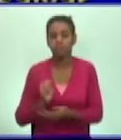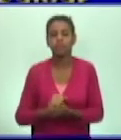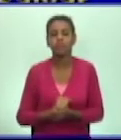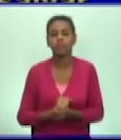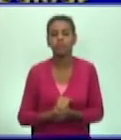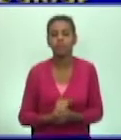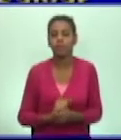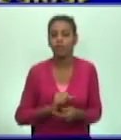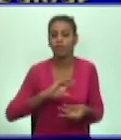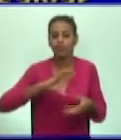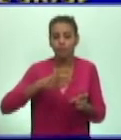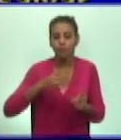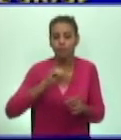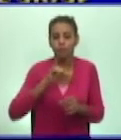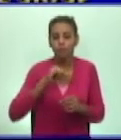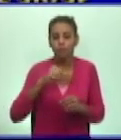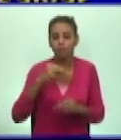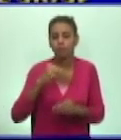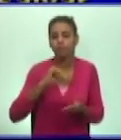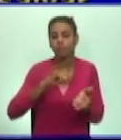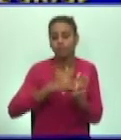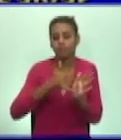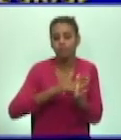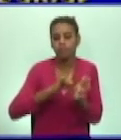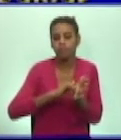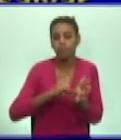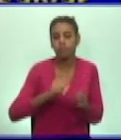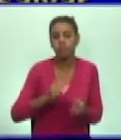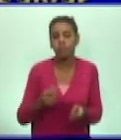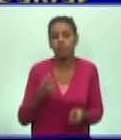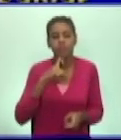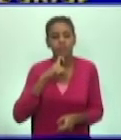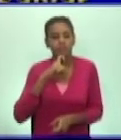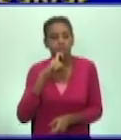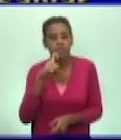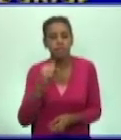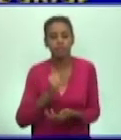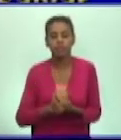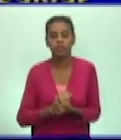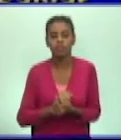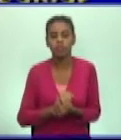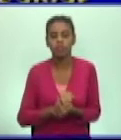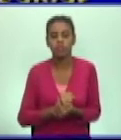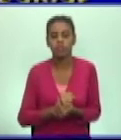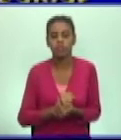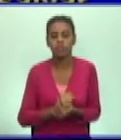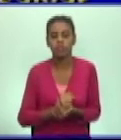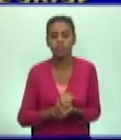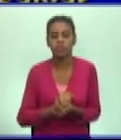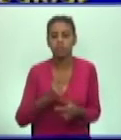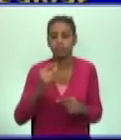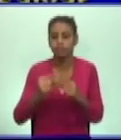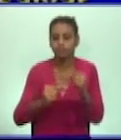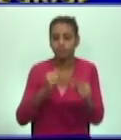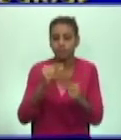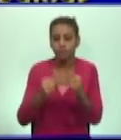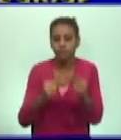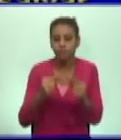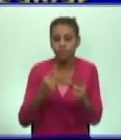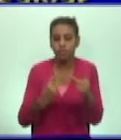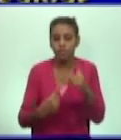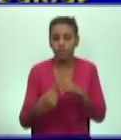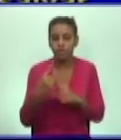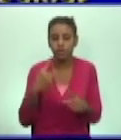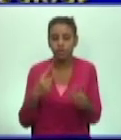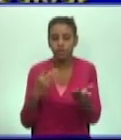a comenzar también entonces un proceso arduo y además un proceso difícil. Y un proceso que va a tener como resultado, incluso, ustedes conocen de encuentros anteriores,